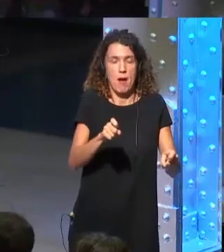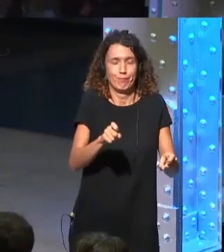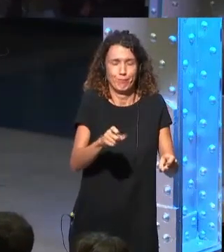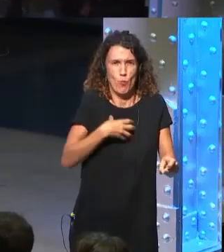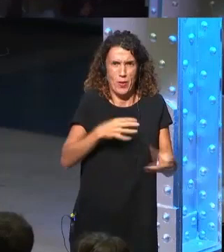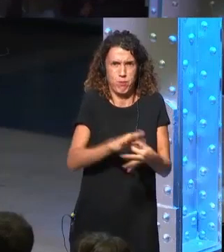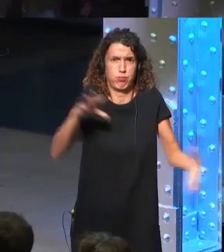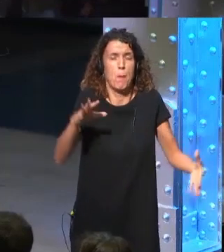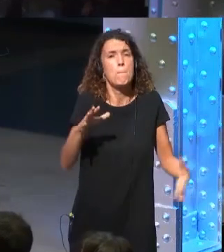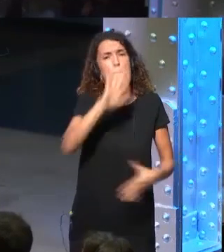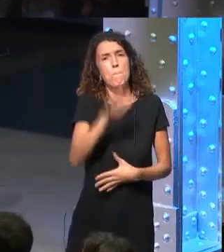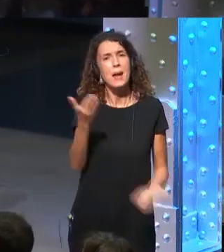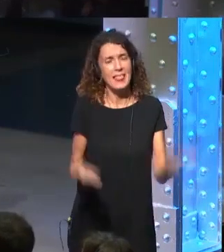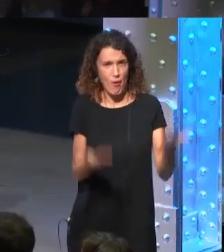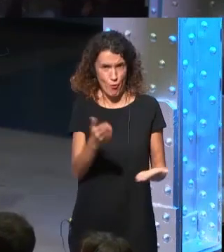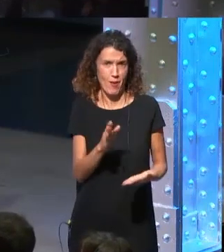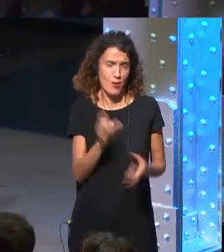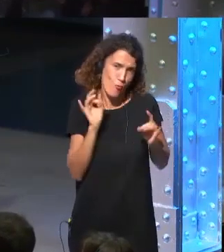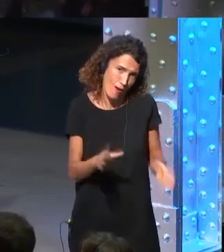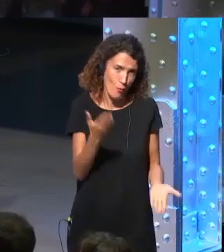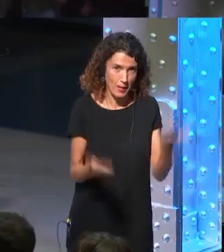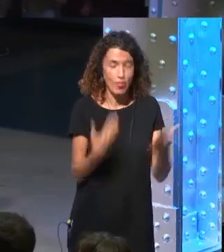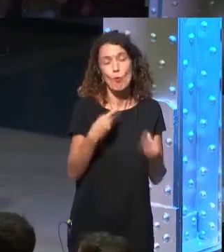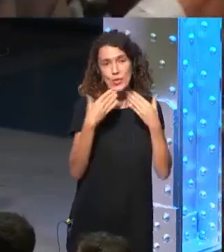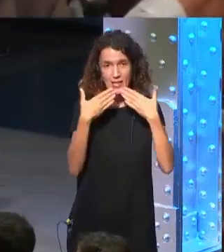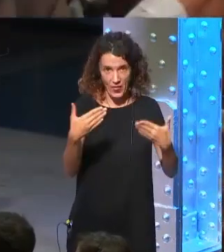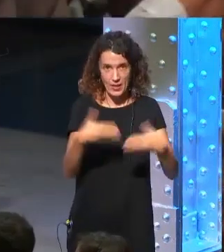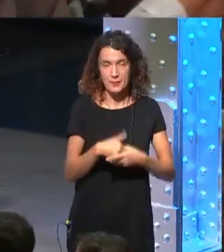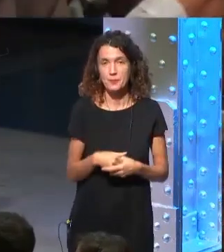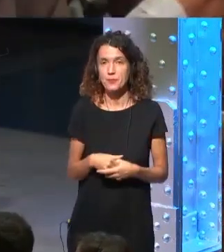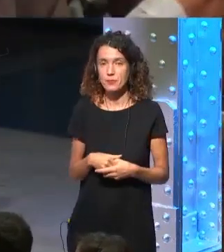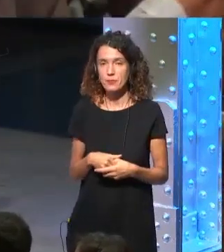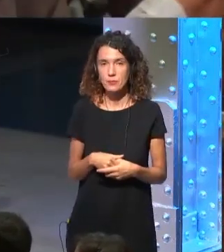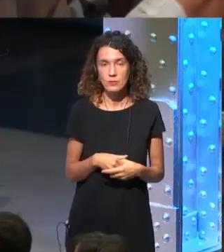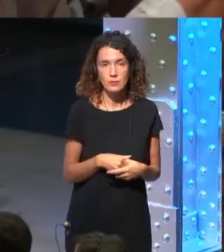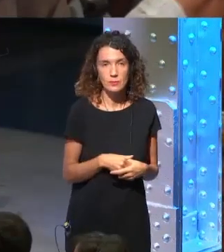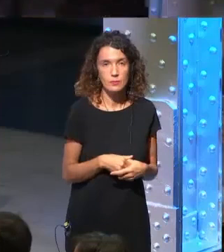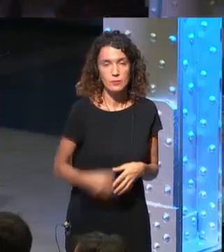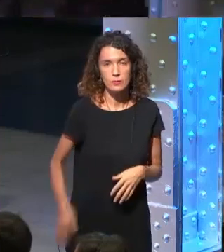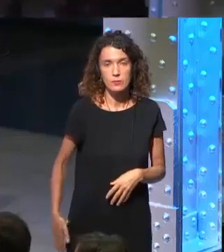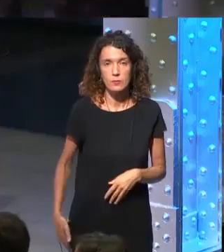poquito esta metáfora. De acuerdo, muchas gracias.